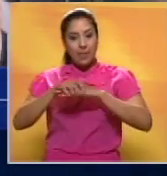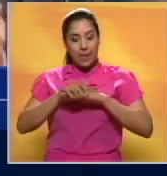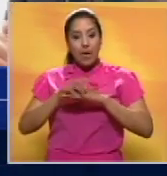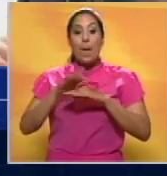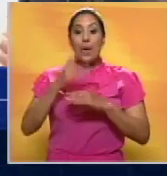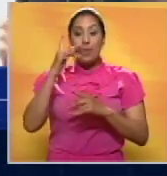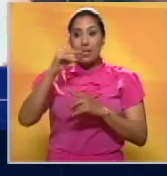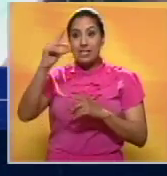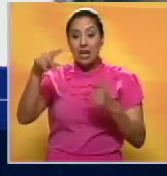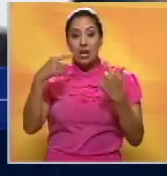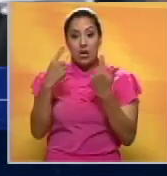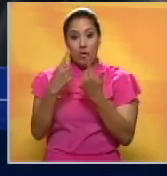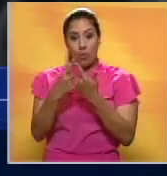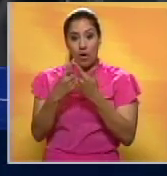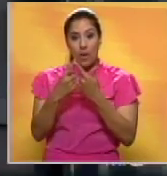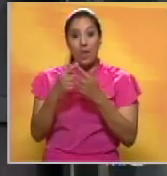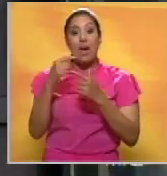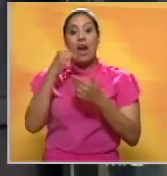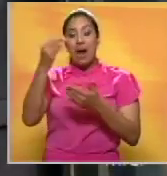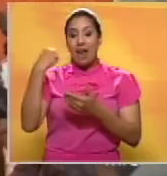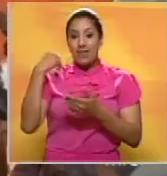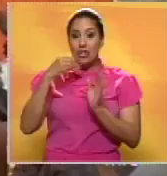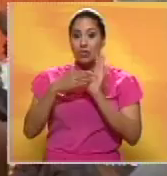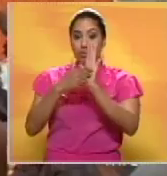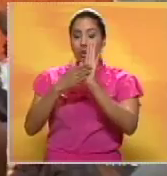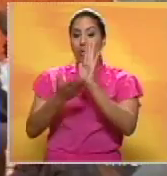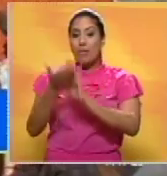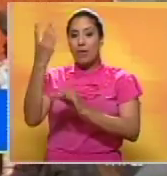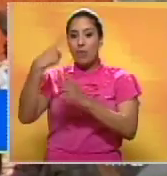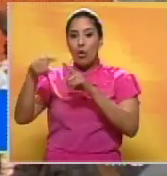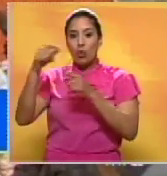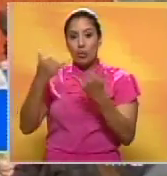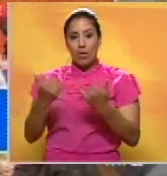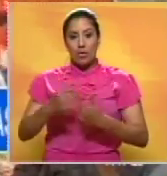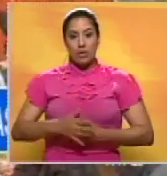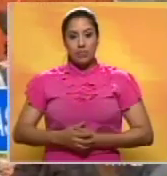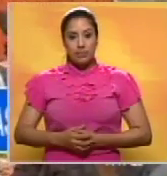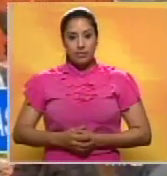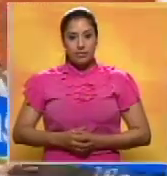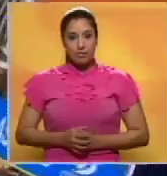británica si sale del recinto ante una solicitud de extradición vigente.